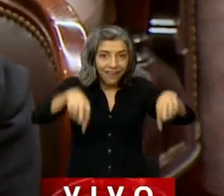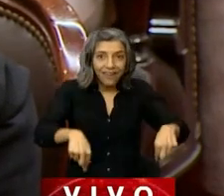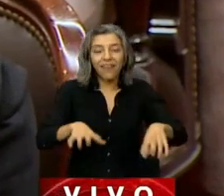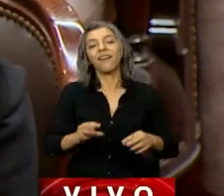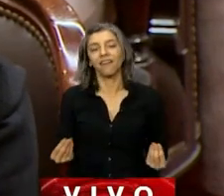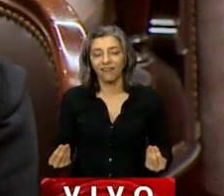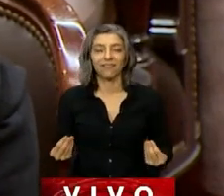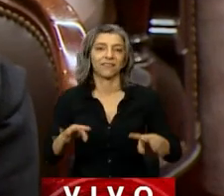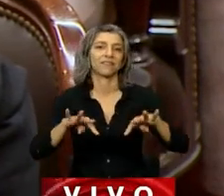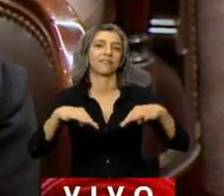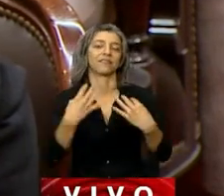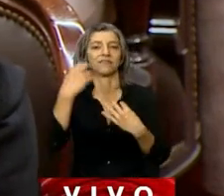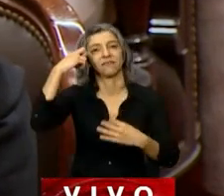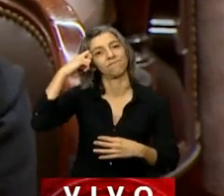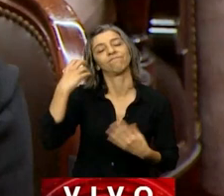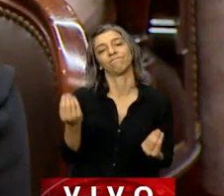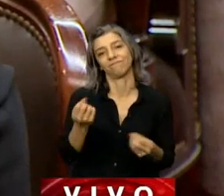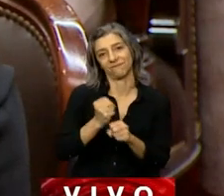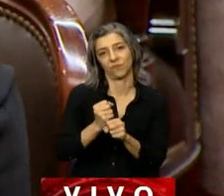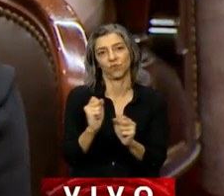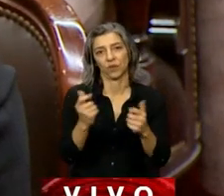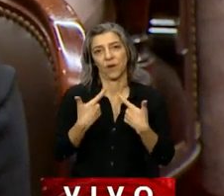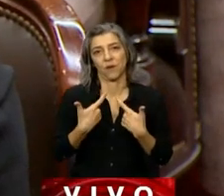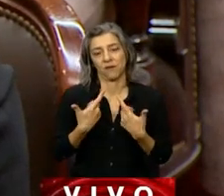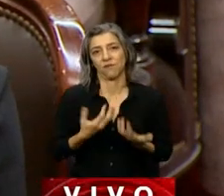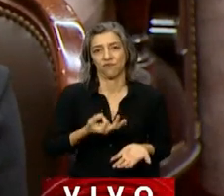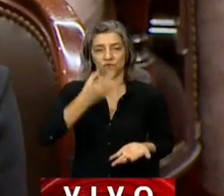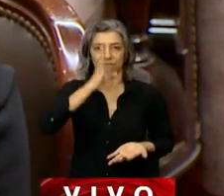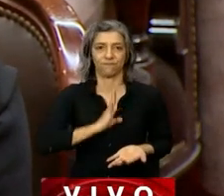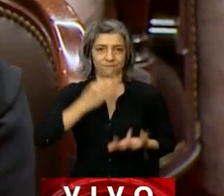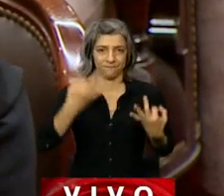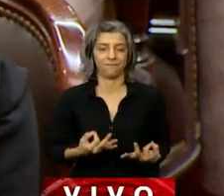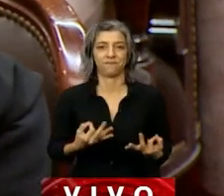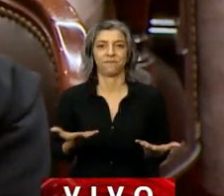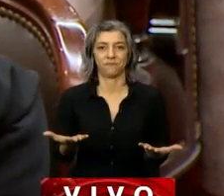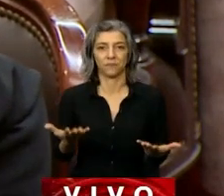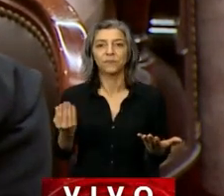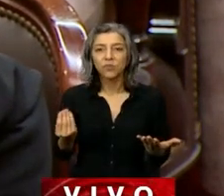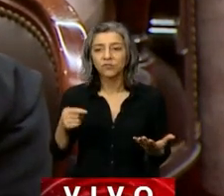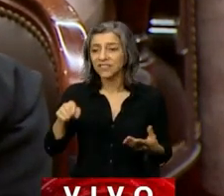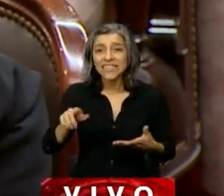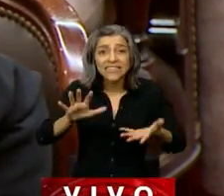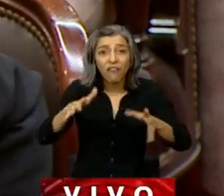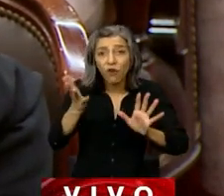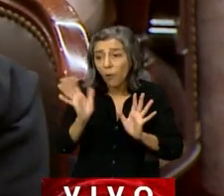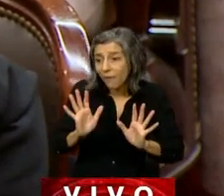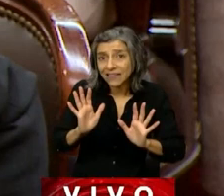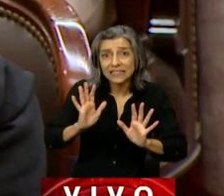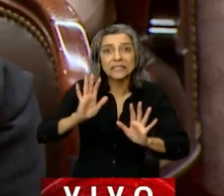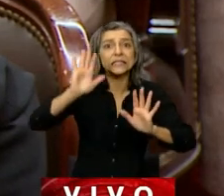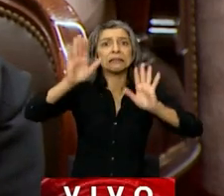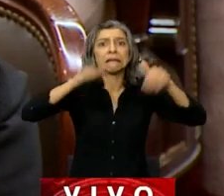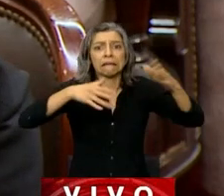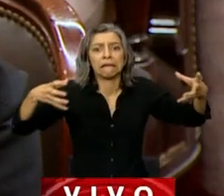de temas, a pesar de que, convengamos, es una locura la convocatoria a esta